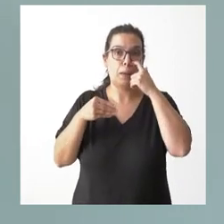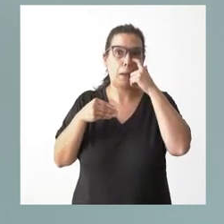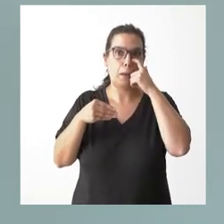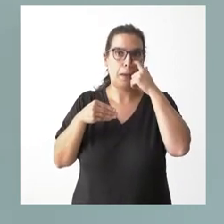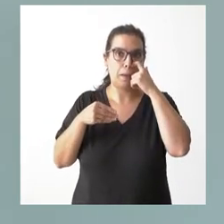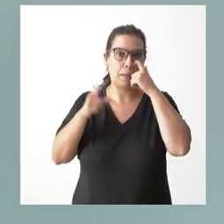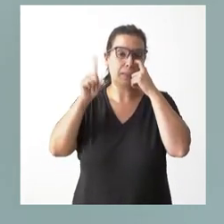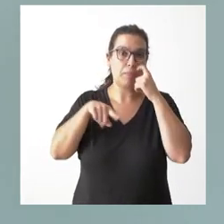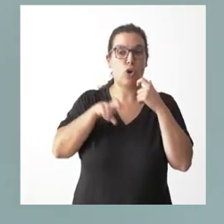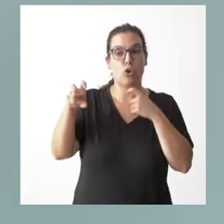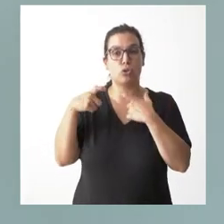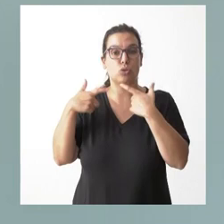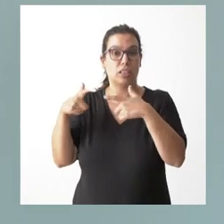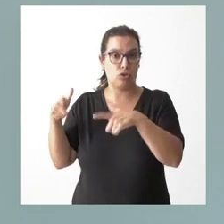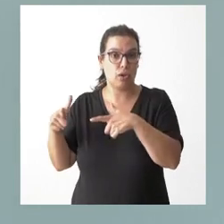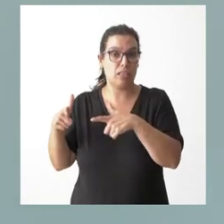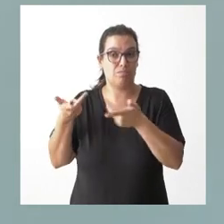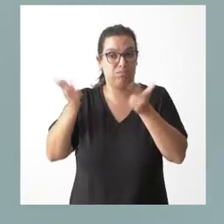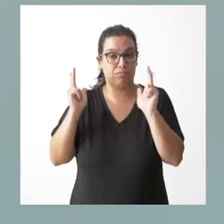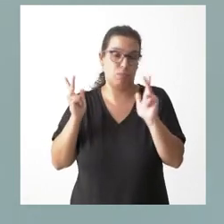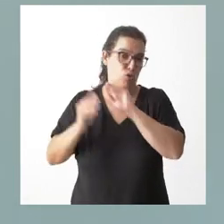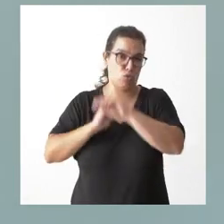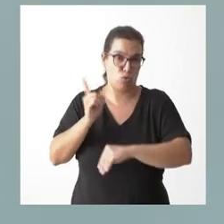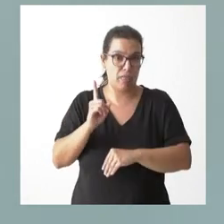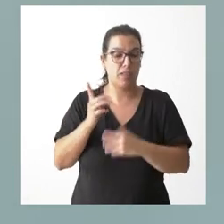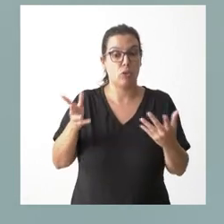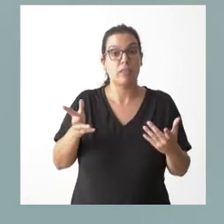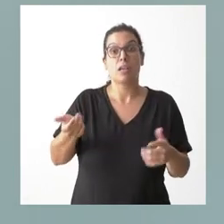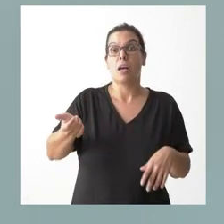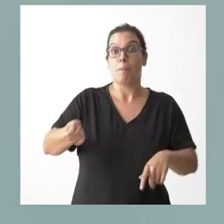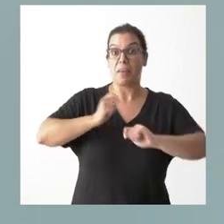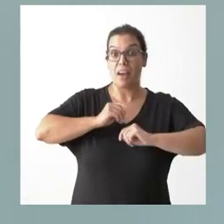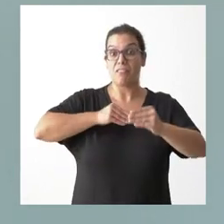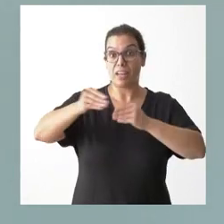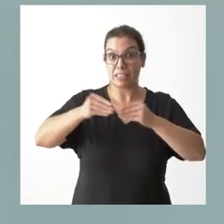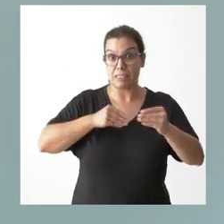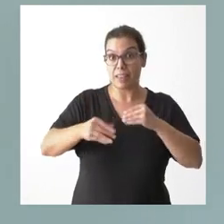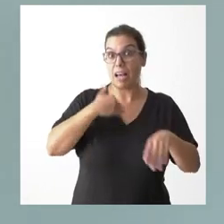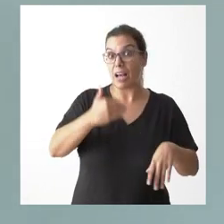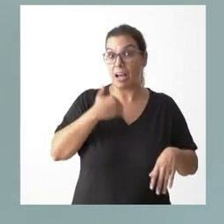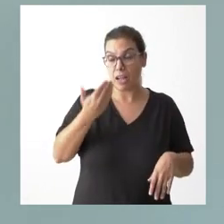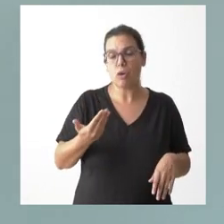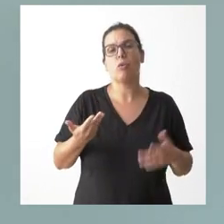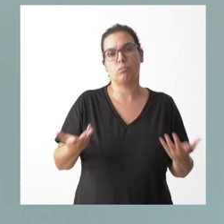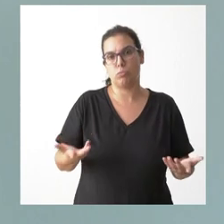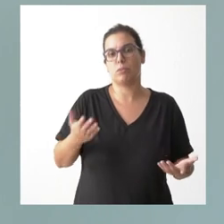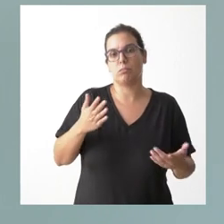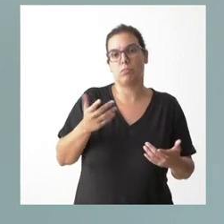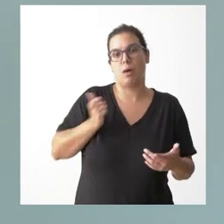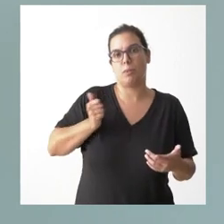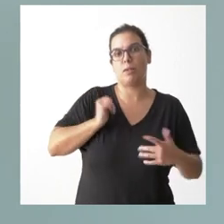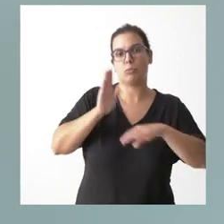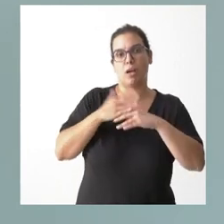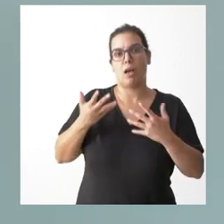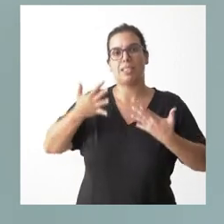otros sectores productivos, que no se ha hecho. Y utilizando esa flexibilidad la vamos a utilizar para garantizar el confort en esos